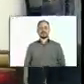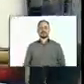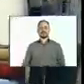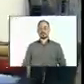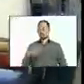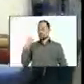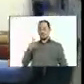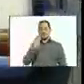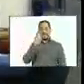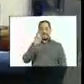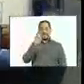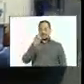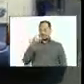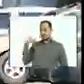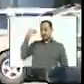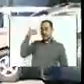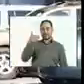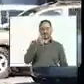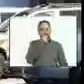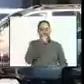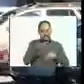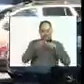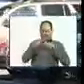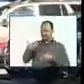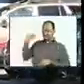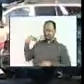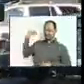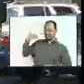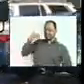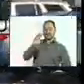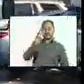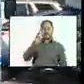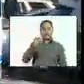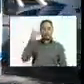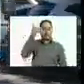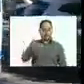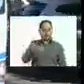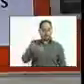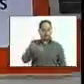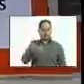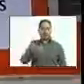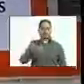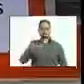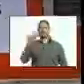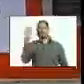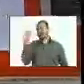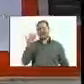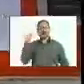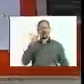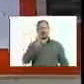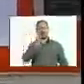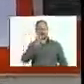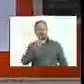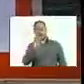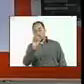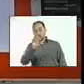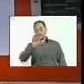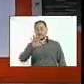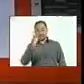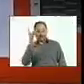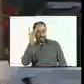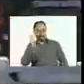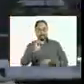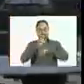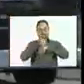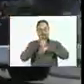Pasaron ya 16 años desde el último incremento de la tarifa al transporte colectivo, que fue fijado entre los 20 y 35 centavos, y